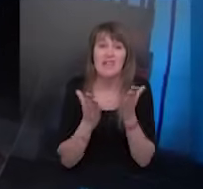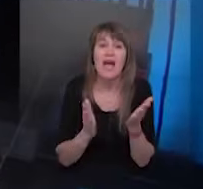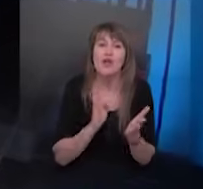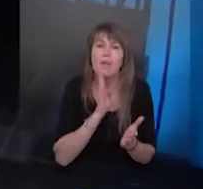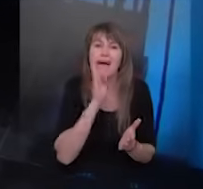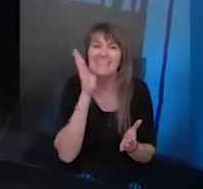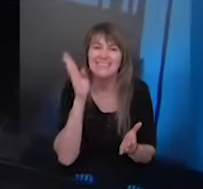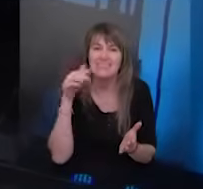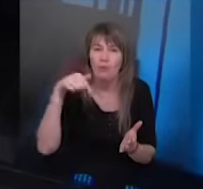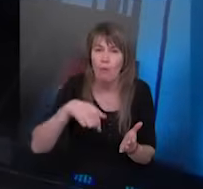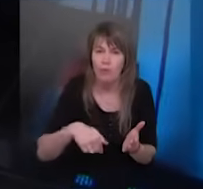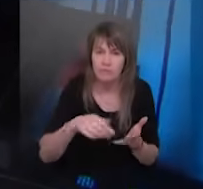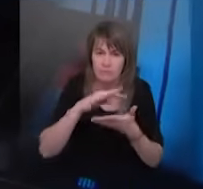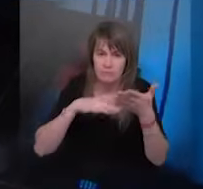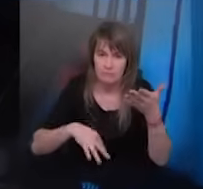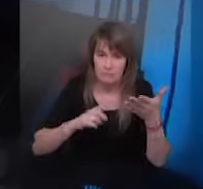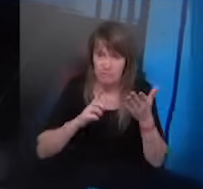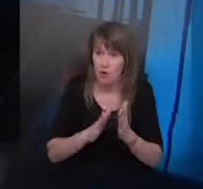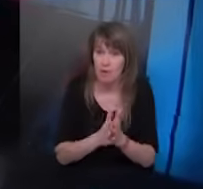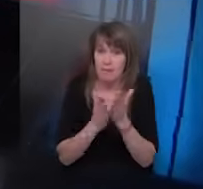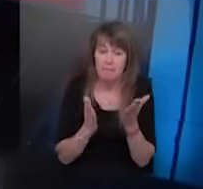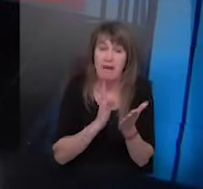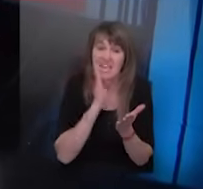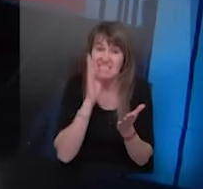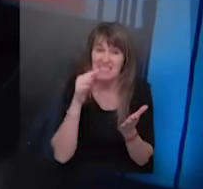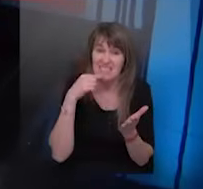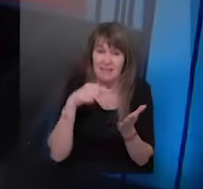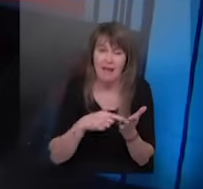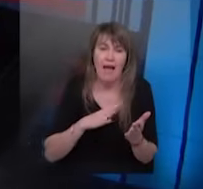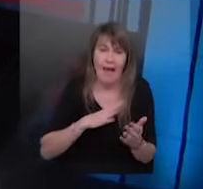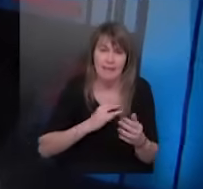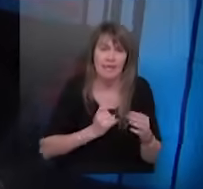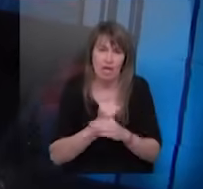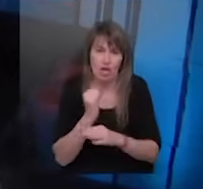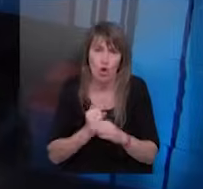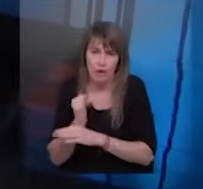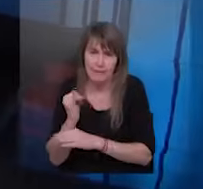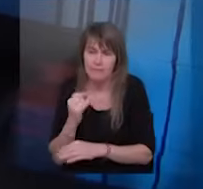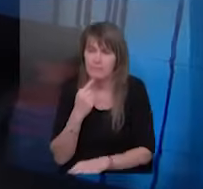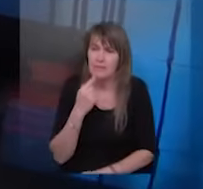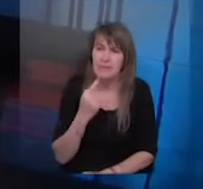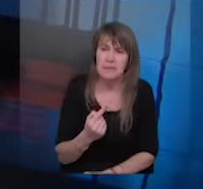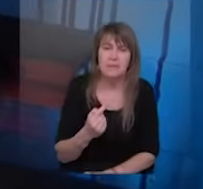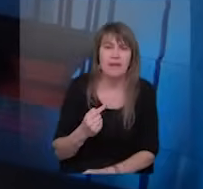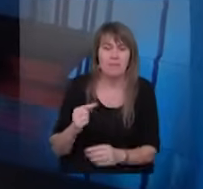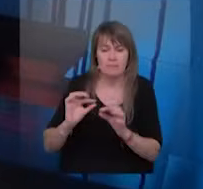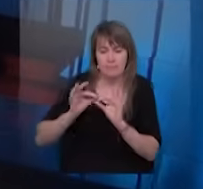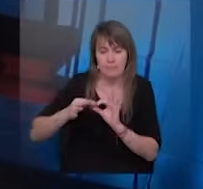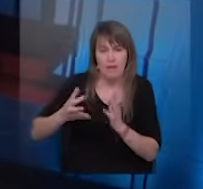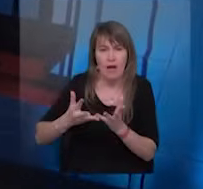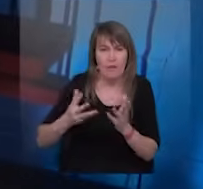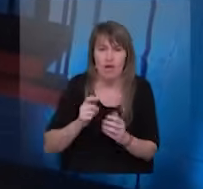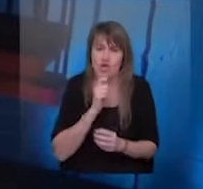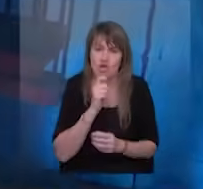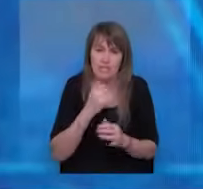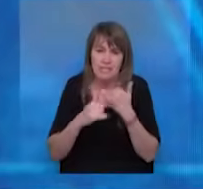hoy Entonces el editorial del diario del país de hoy algunos errores que tiene con porque dice que la inmediatez de la noticia tuvo un impacto